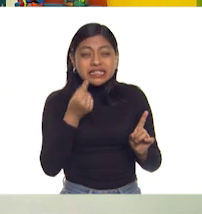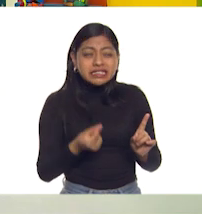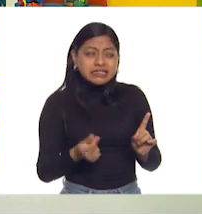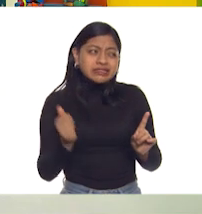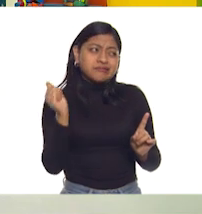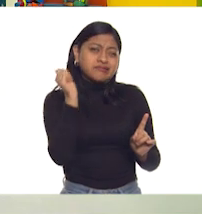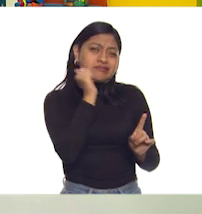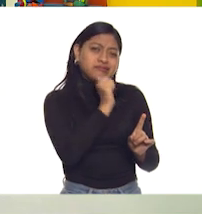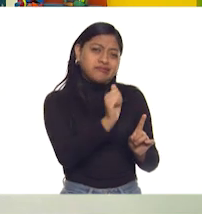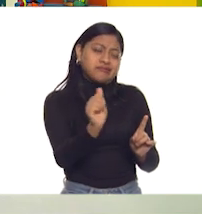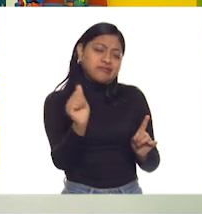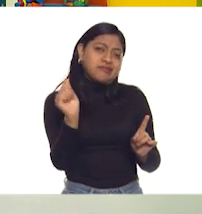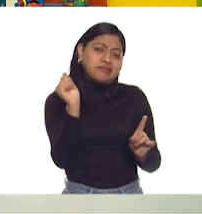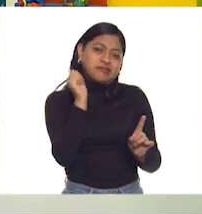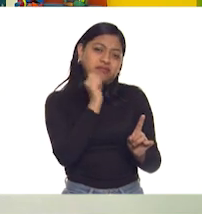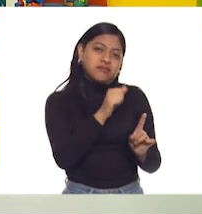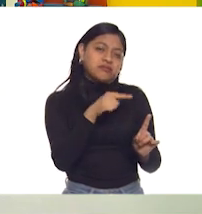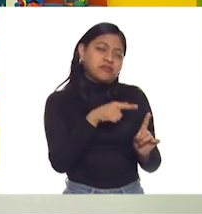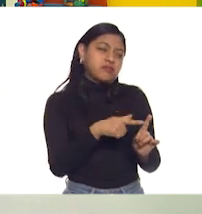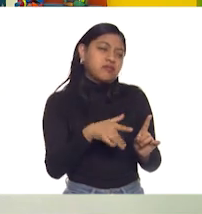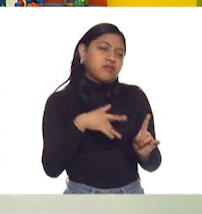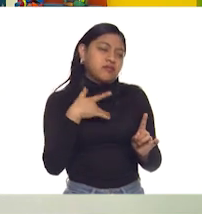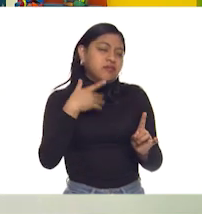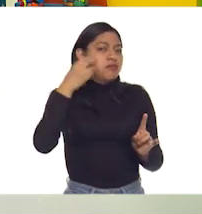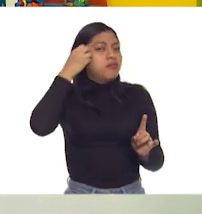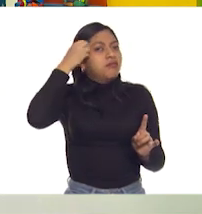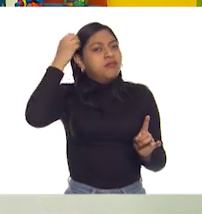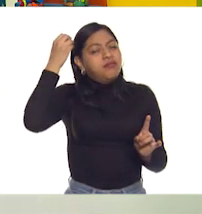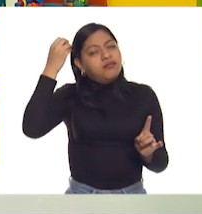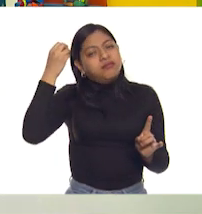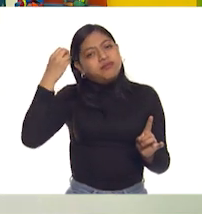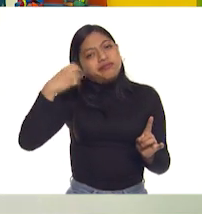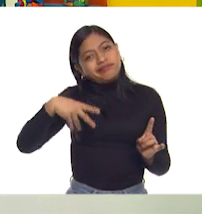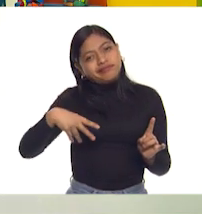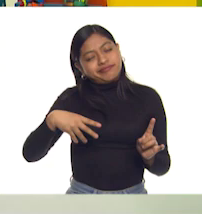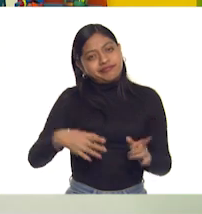tenía mucha, pero mucha